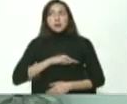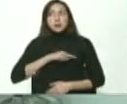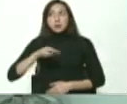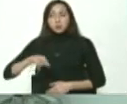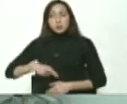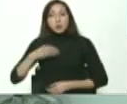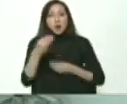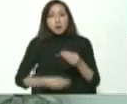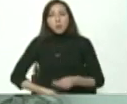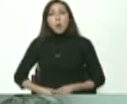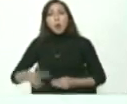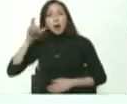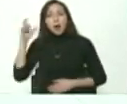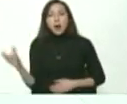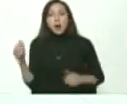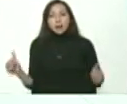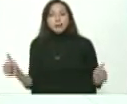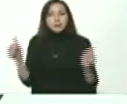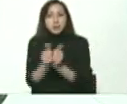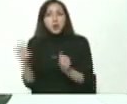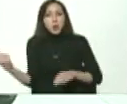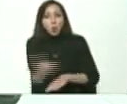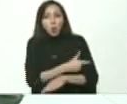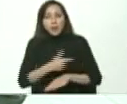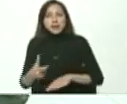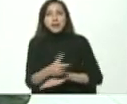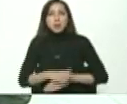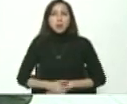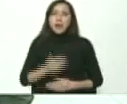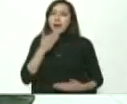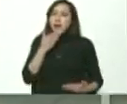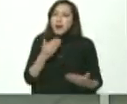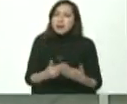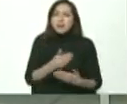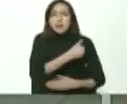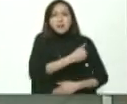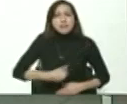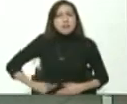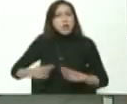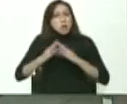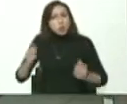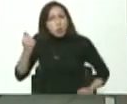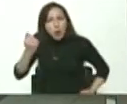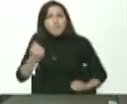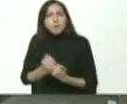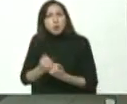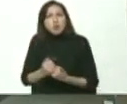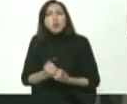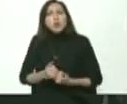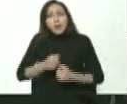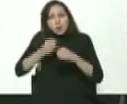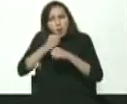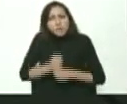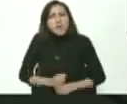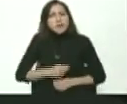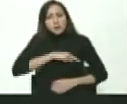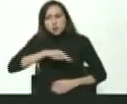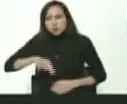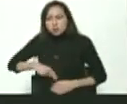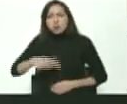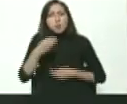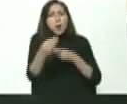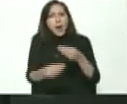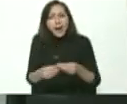cívico-militar, junto a nuestro hermano gobernador, yo quiero agradecerle a usted todo el apoyo y toda la confianza que nos dio para nosotros